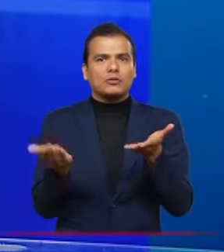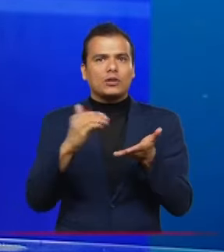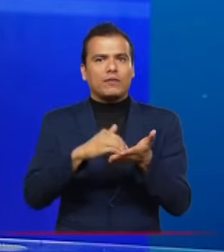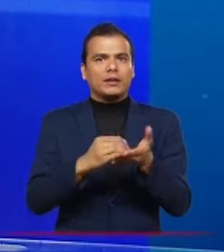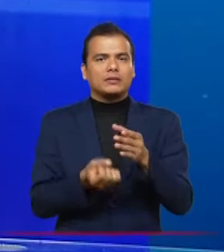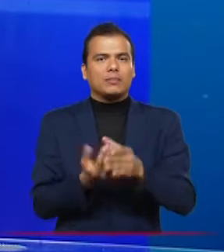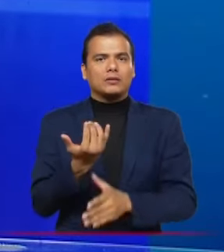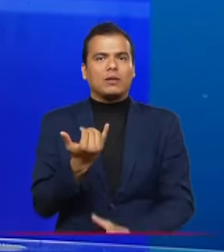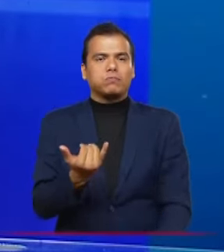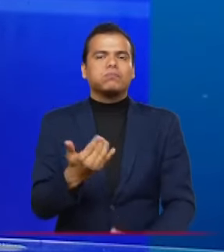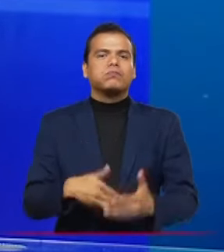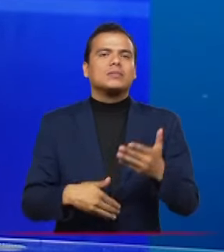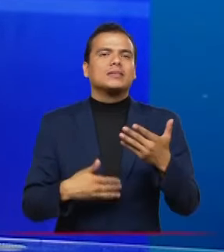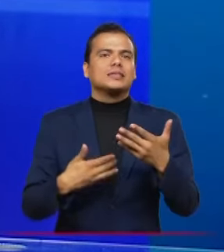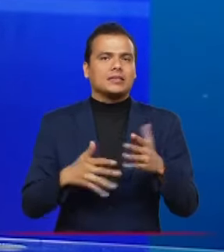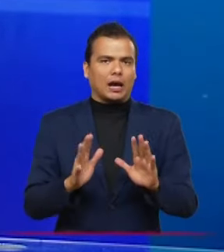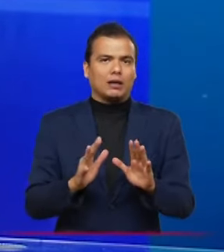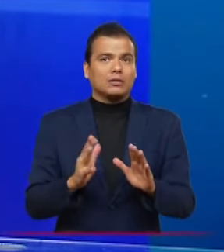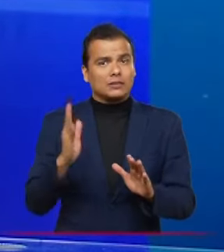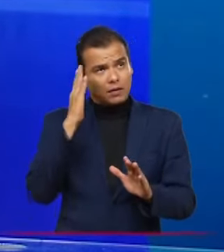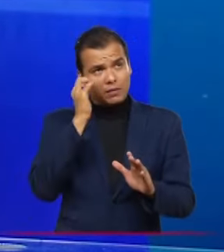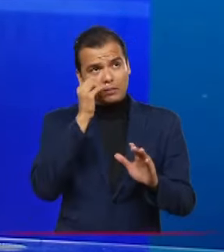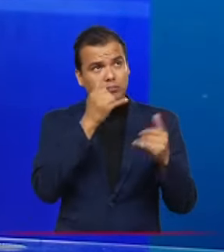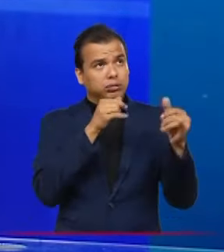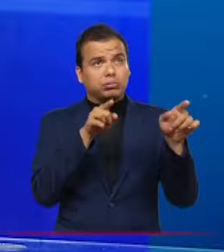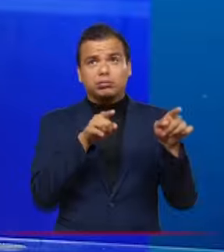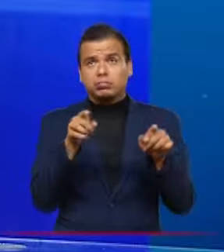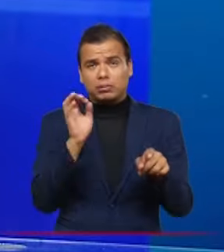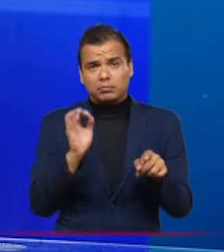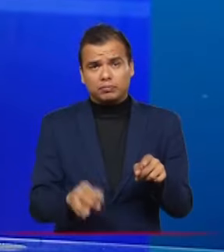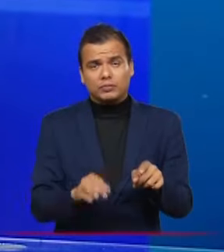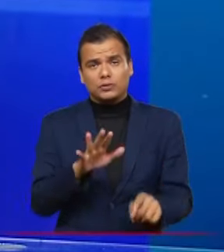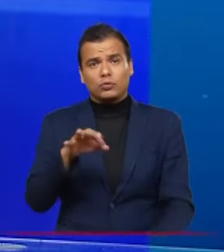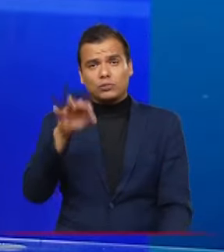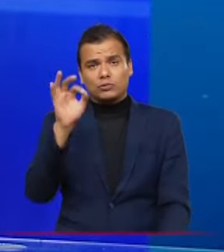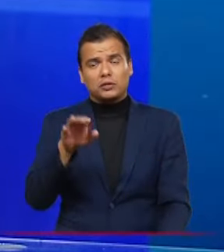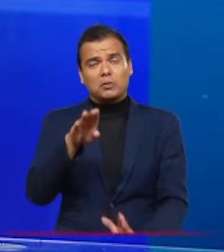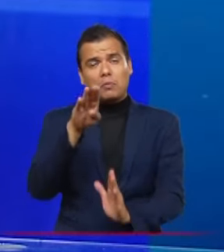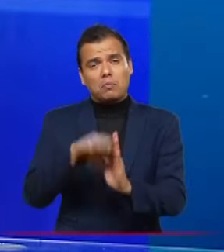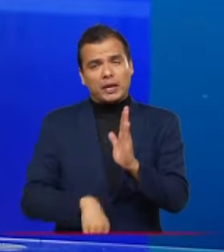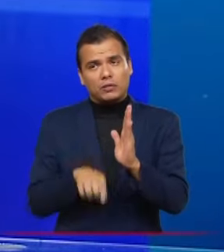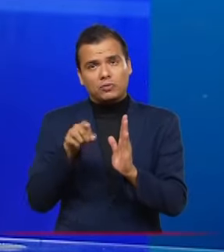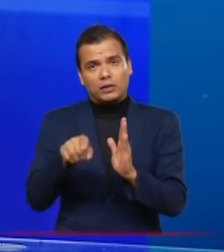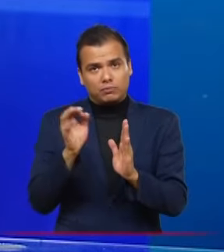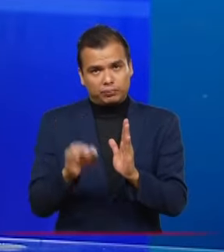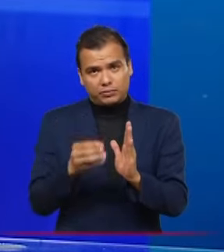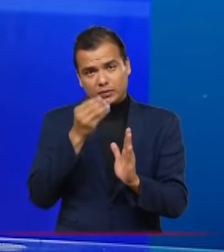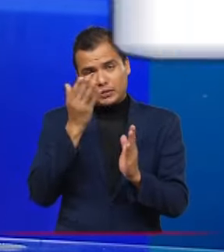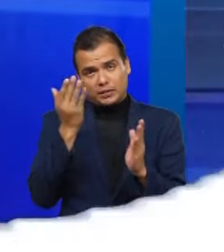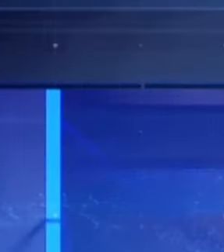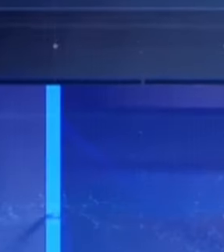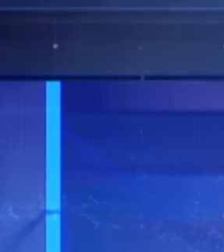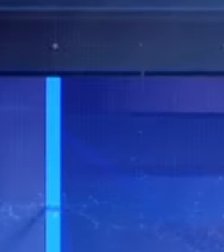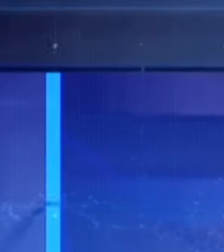ciudad. En los dispositivos instalados actualmente, menos de la mitad funcionan de manera adecuada.